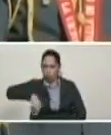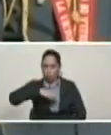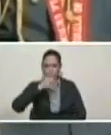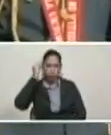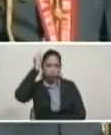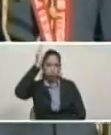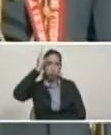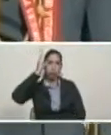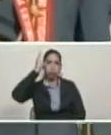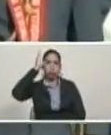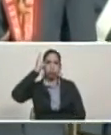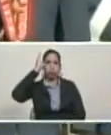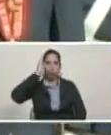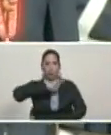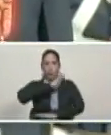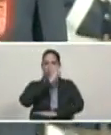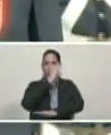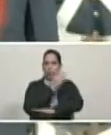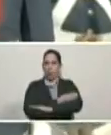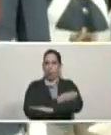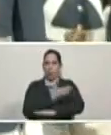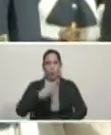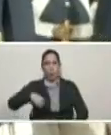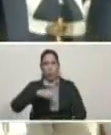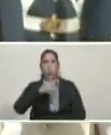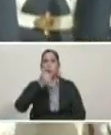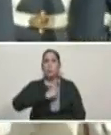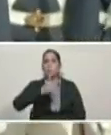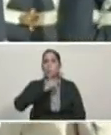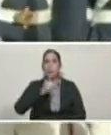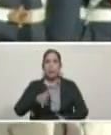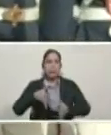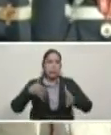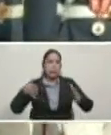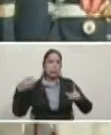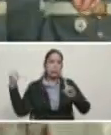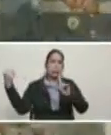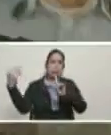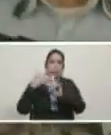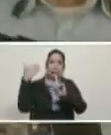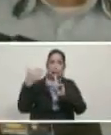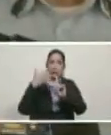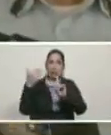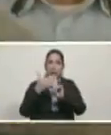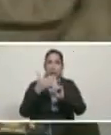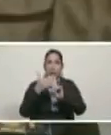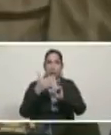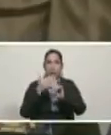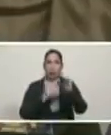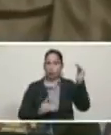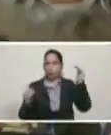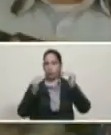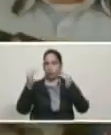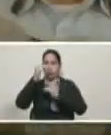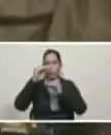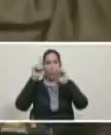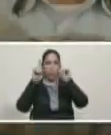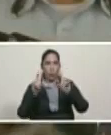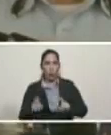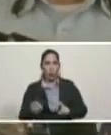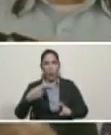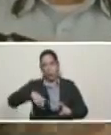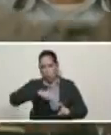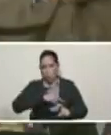que éramos tan fuertes para soportar tantas agresiones, pasar tantas pruebas y estar hoy